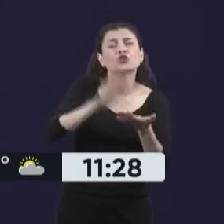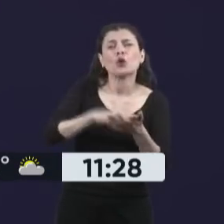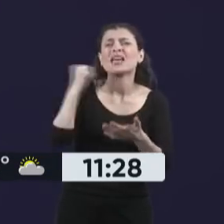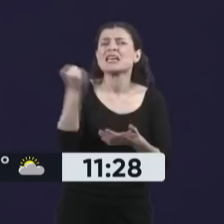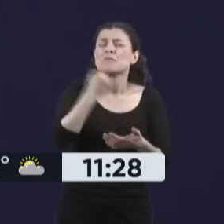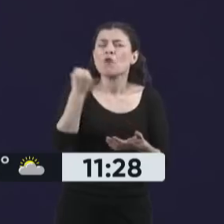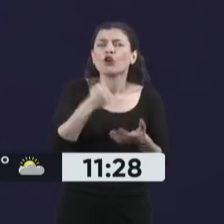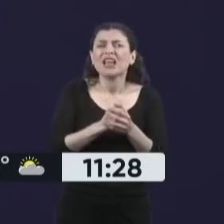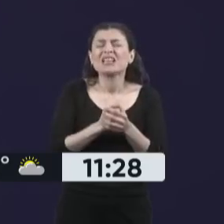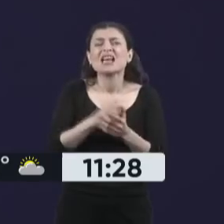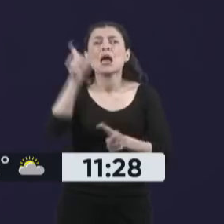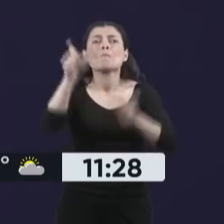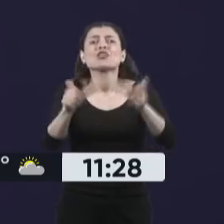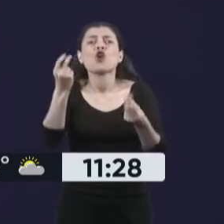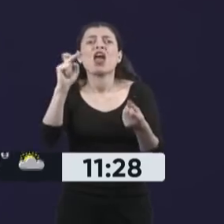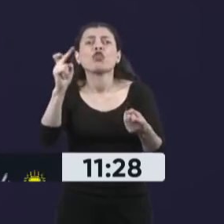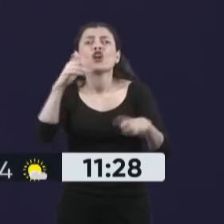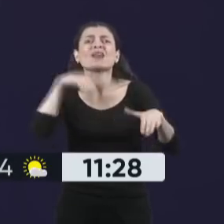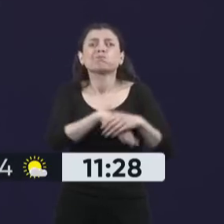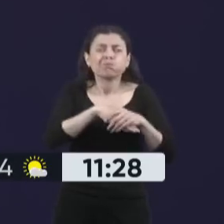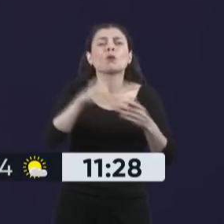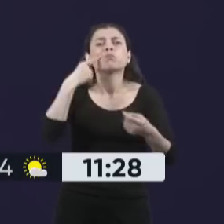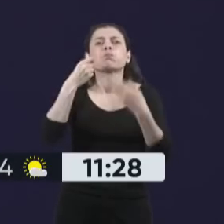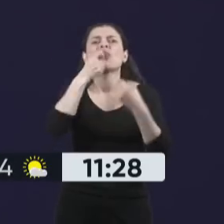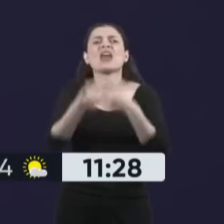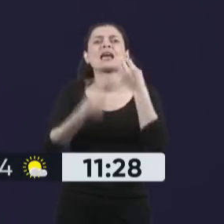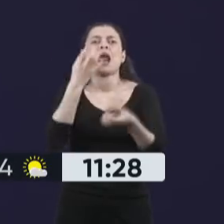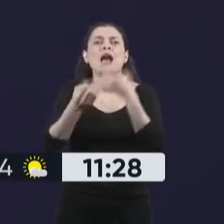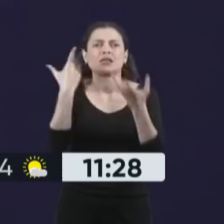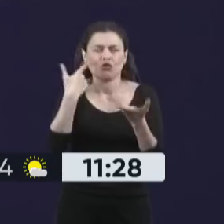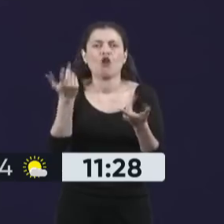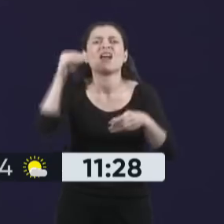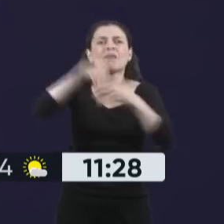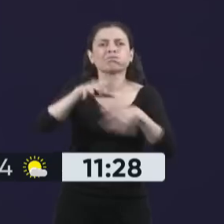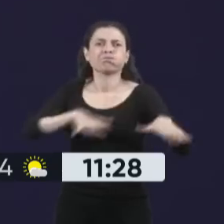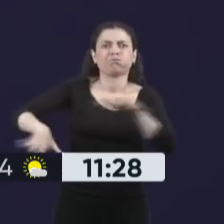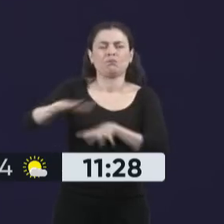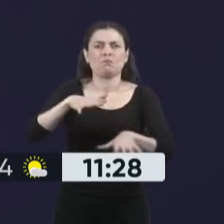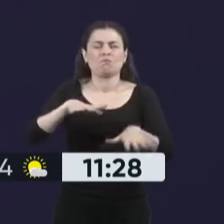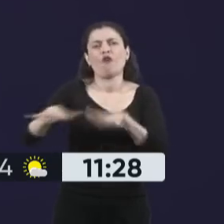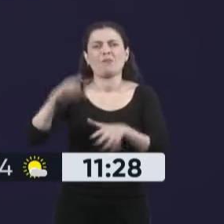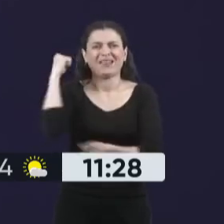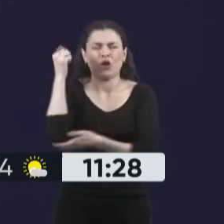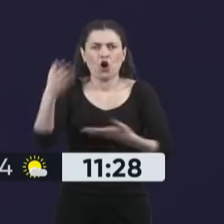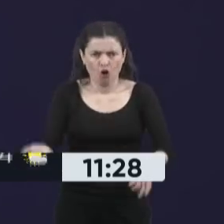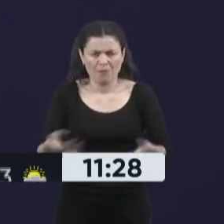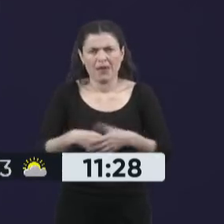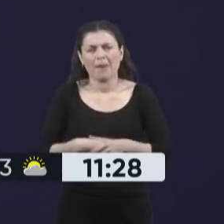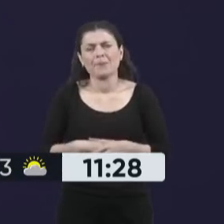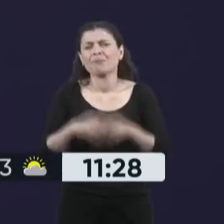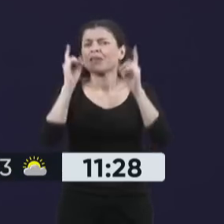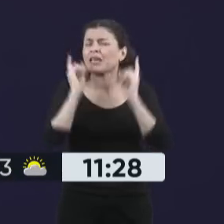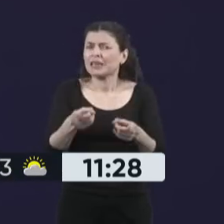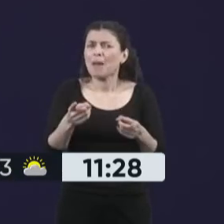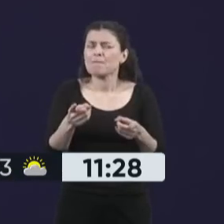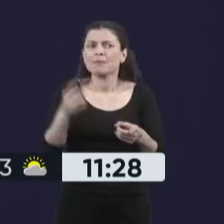blanqueo de activos, de la regularización de activos, y bueno, hablamos de cómo esto le